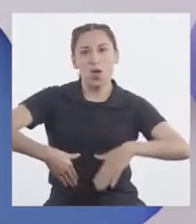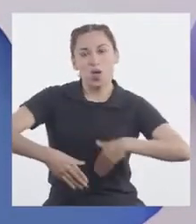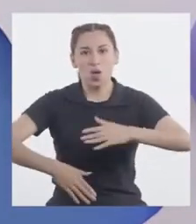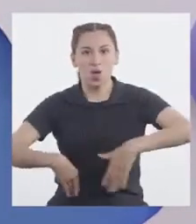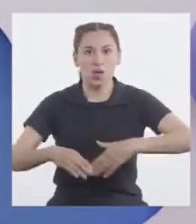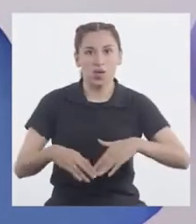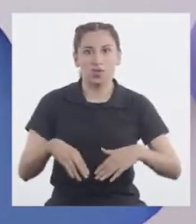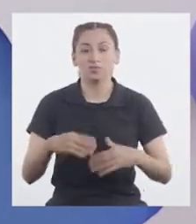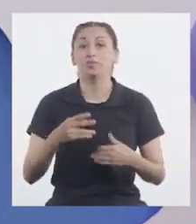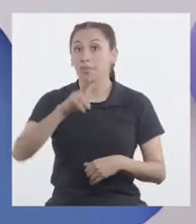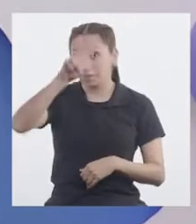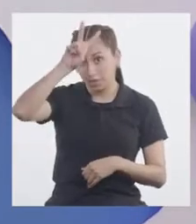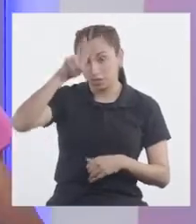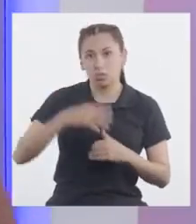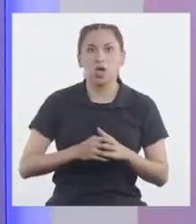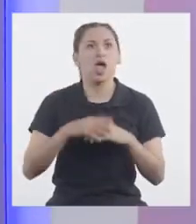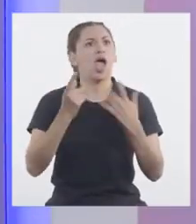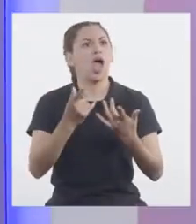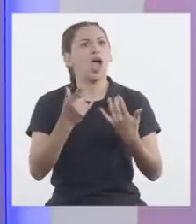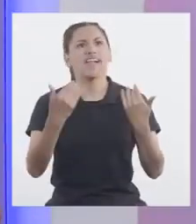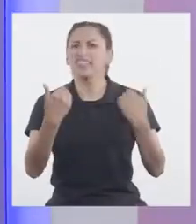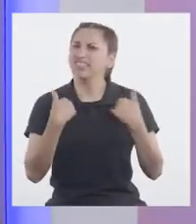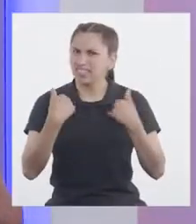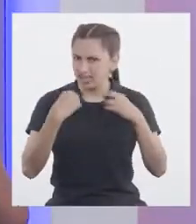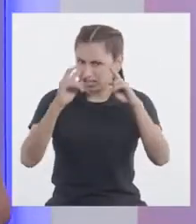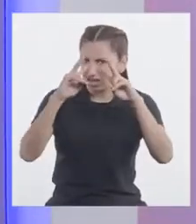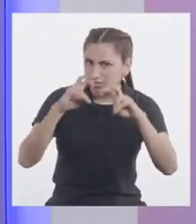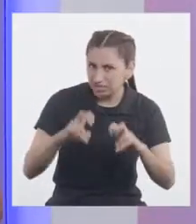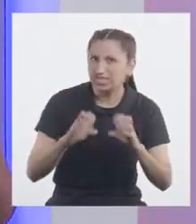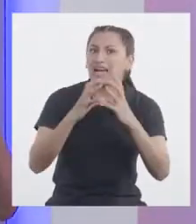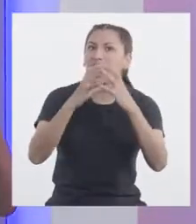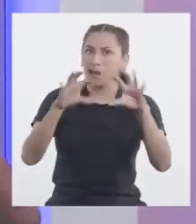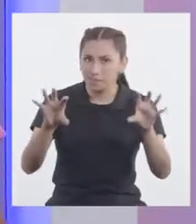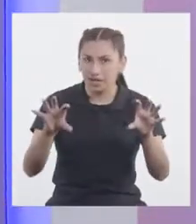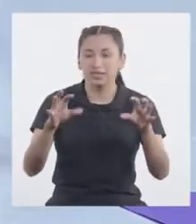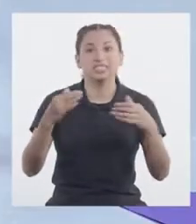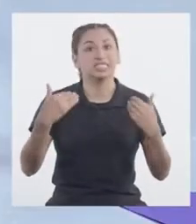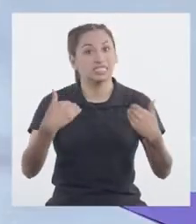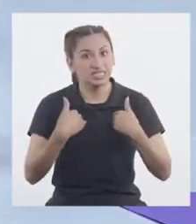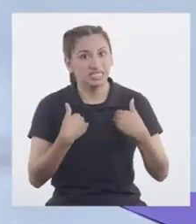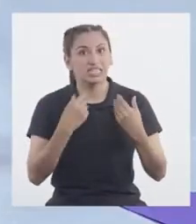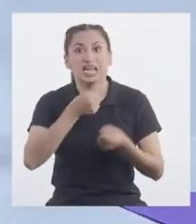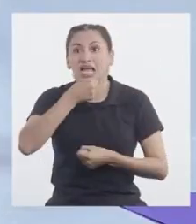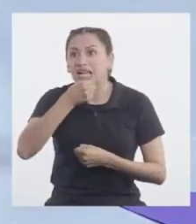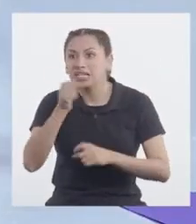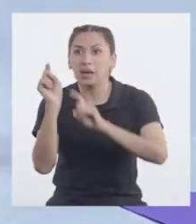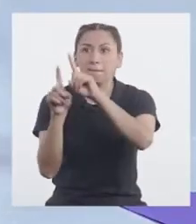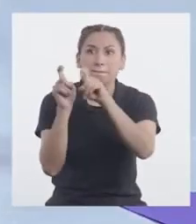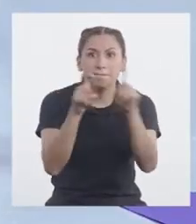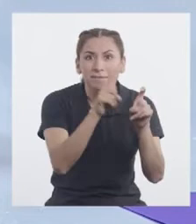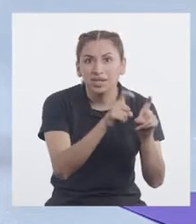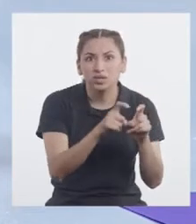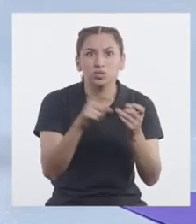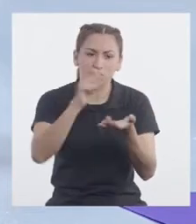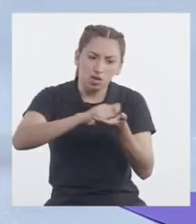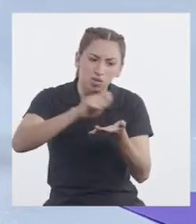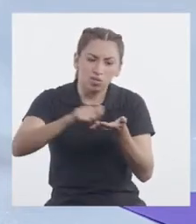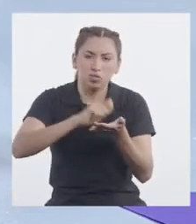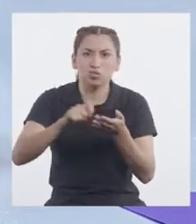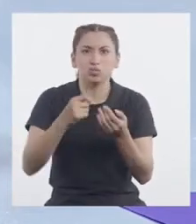canción criolla en el Tosinical? Habría que investigar cada cosa. Tendríamos que mandar a hacer